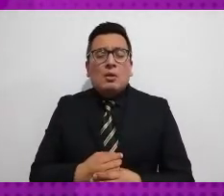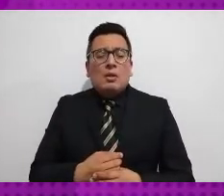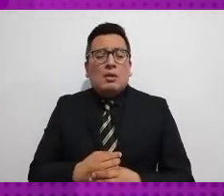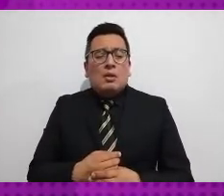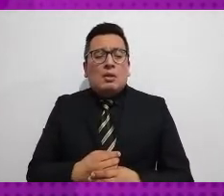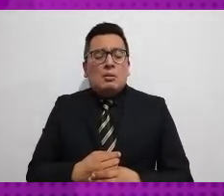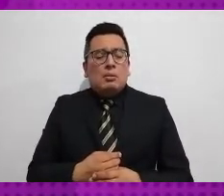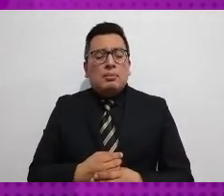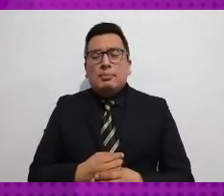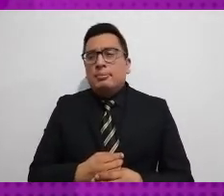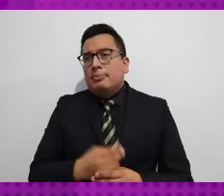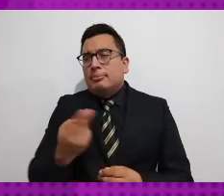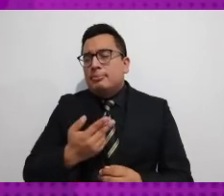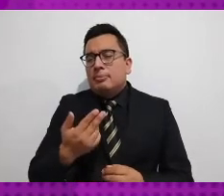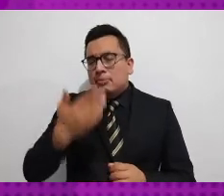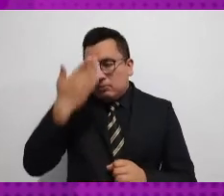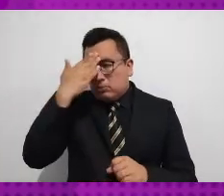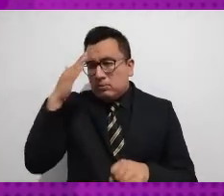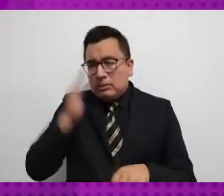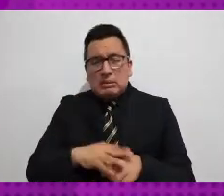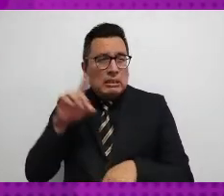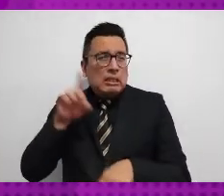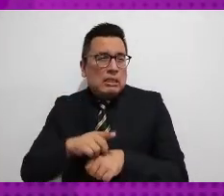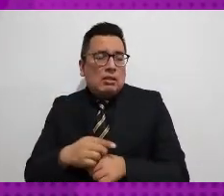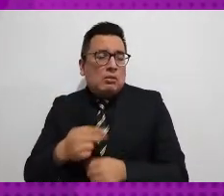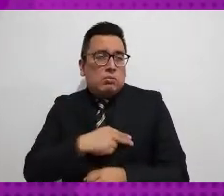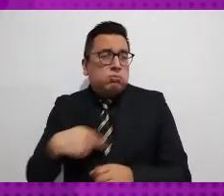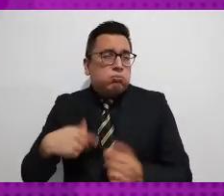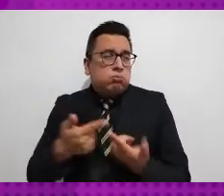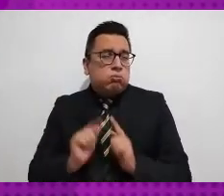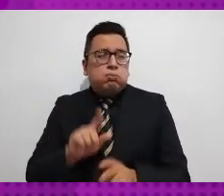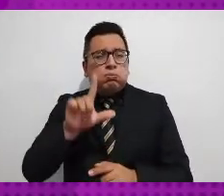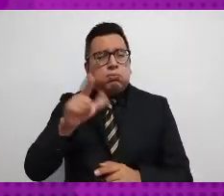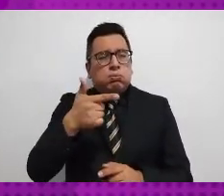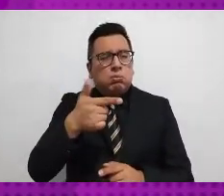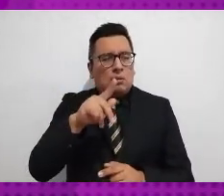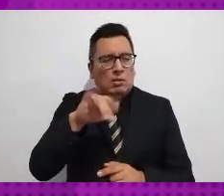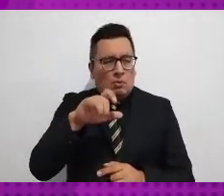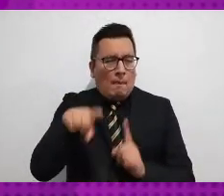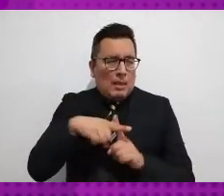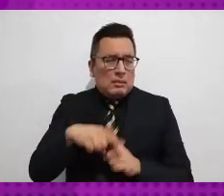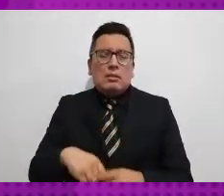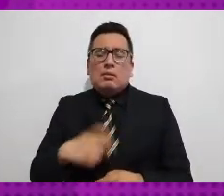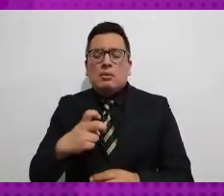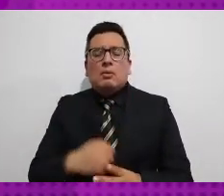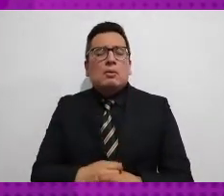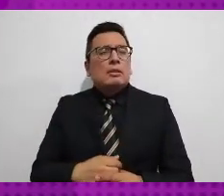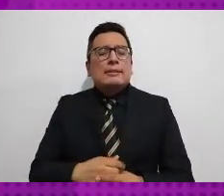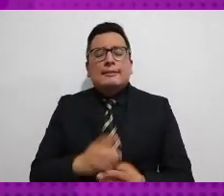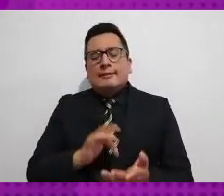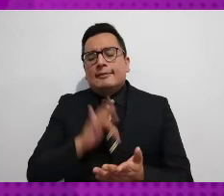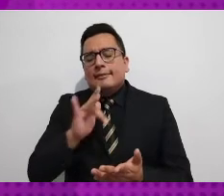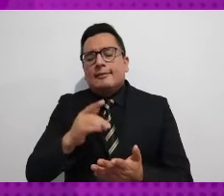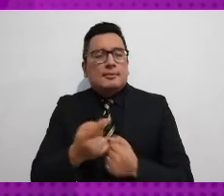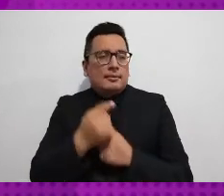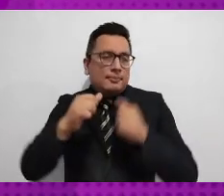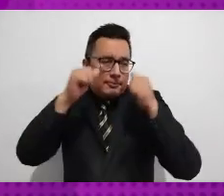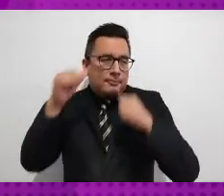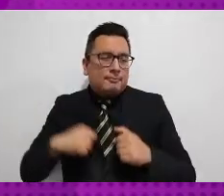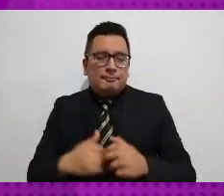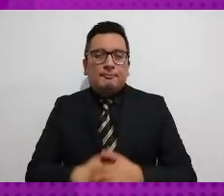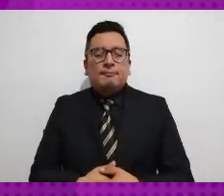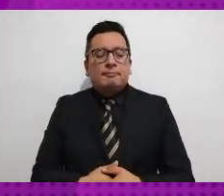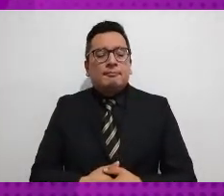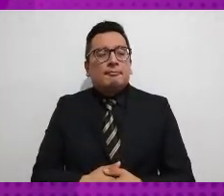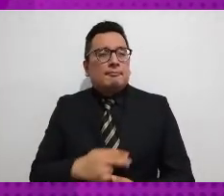esta conmemoración es importante para todos los que pertenecemos a grupos de la diversidad. Muchas gracias por el espacio y yo pues